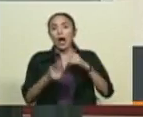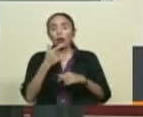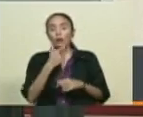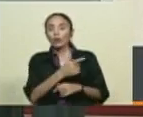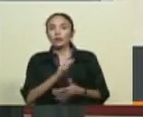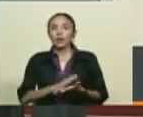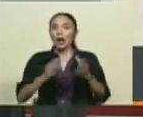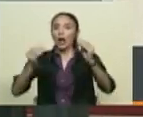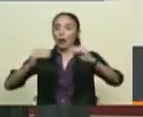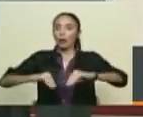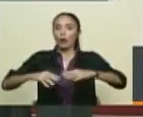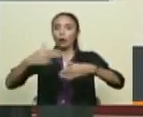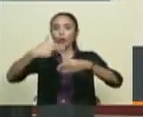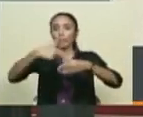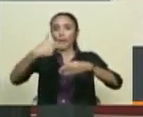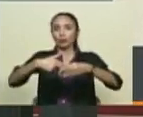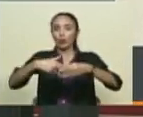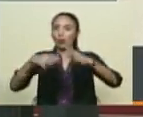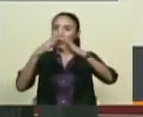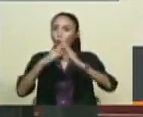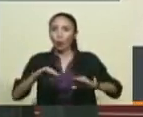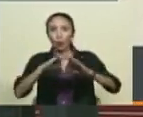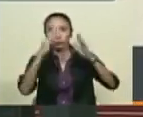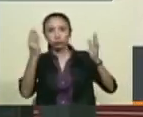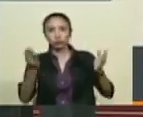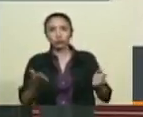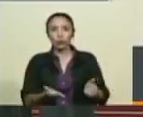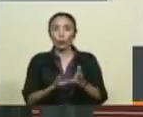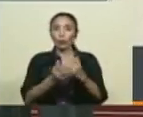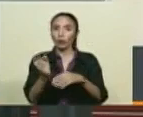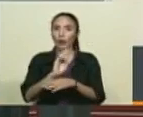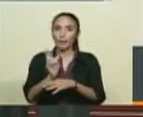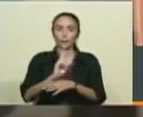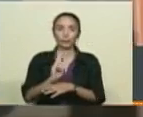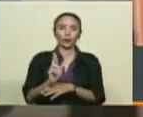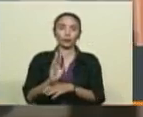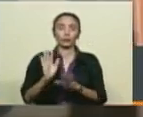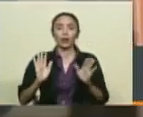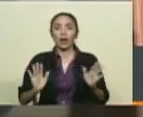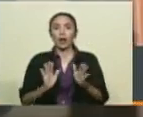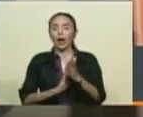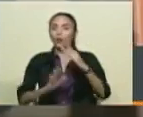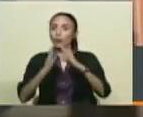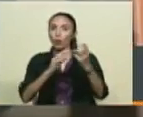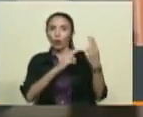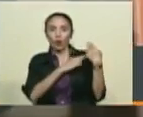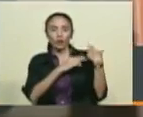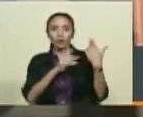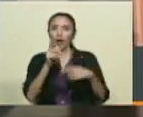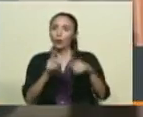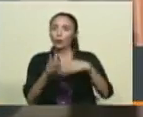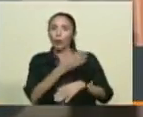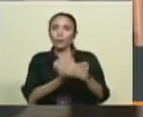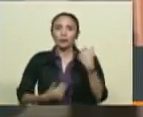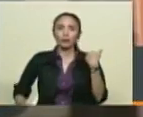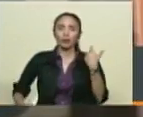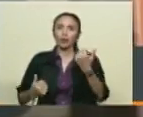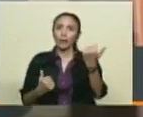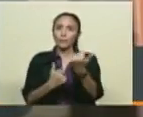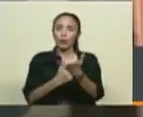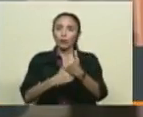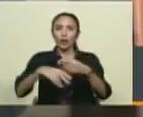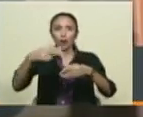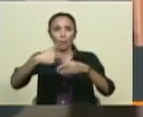Plus, el OPEC Plus. Hay que agradecerle a todos los jefes de Estado, jefes de gobierno, a todos los gobiernos de